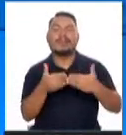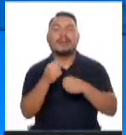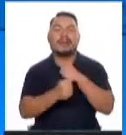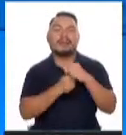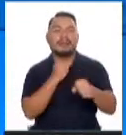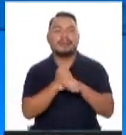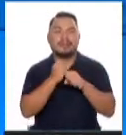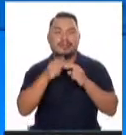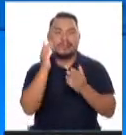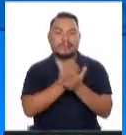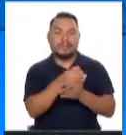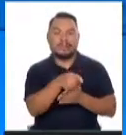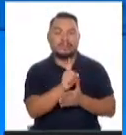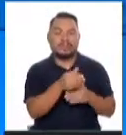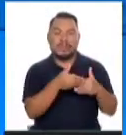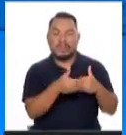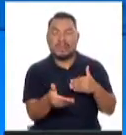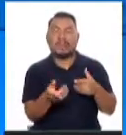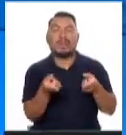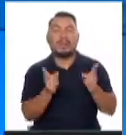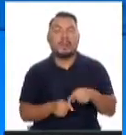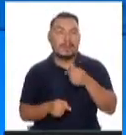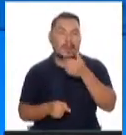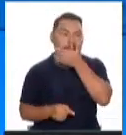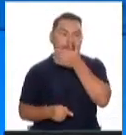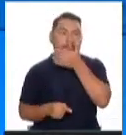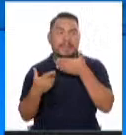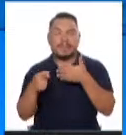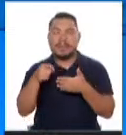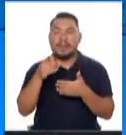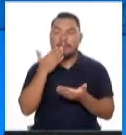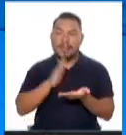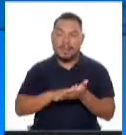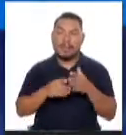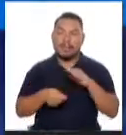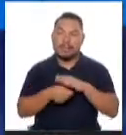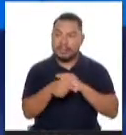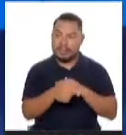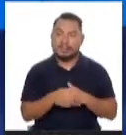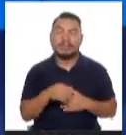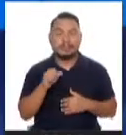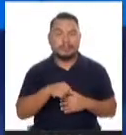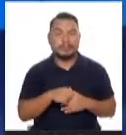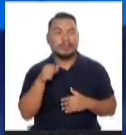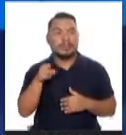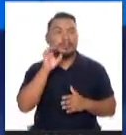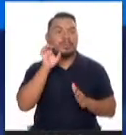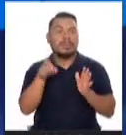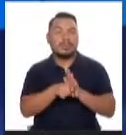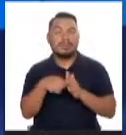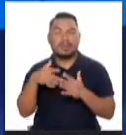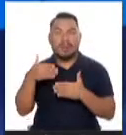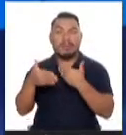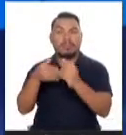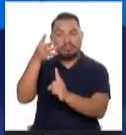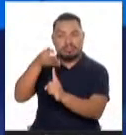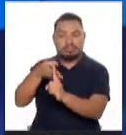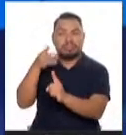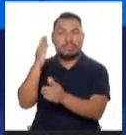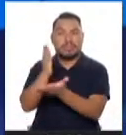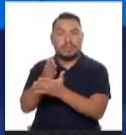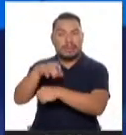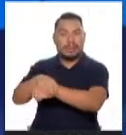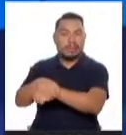desde la sentencia, sino desde el hecho que se cometieron estos delitos. Así es. Y en el caso de estar procesados, ya